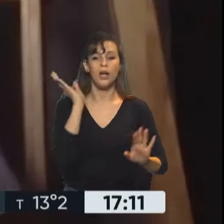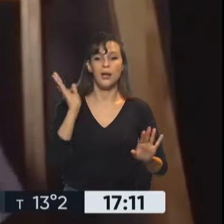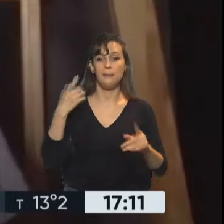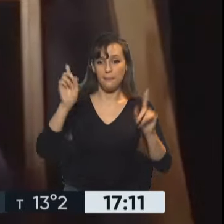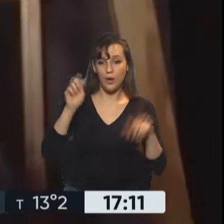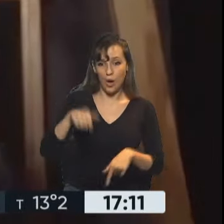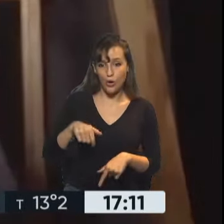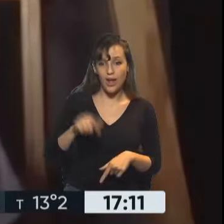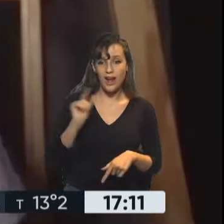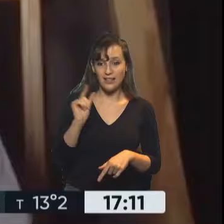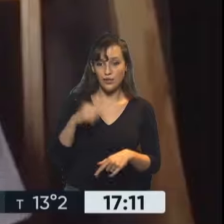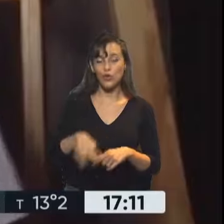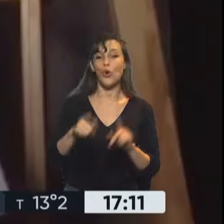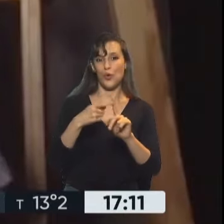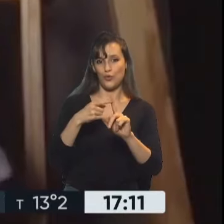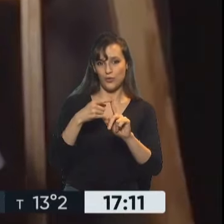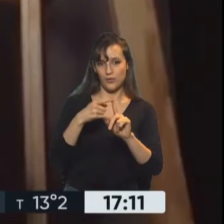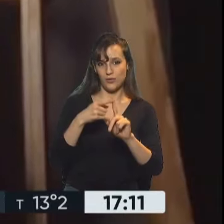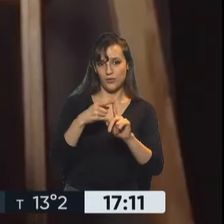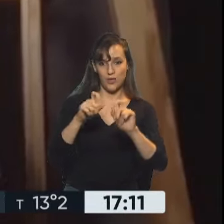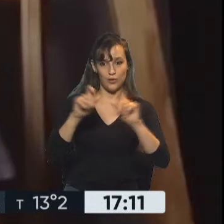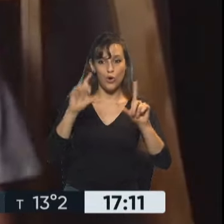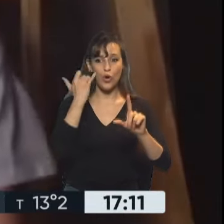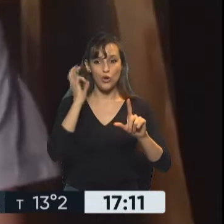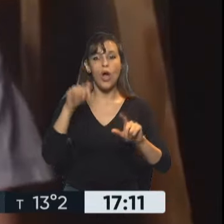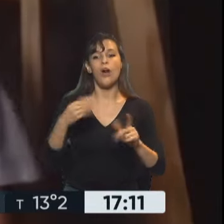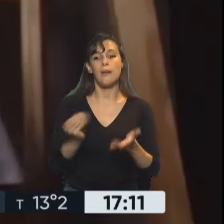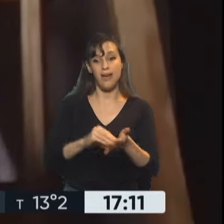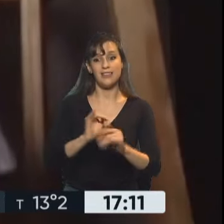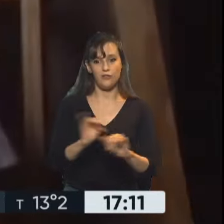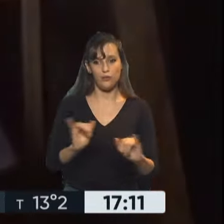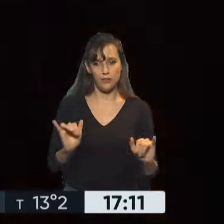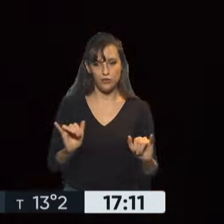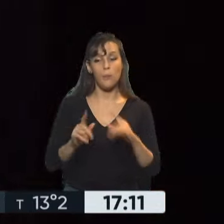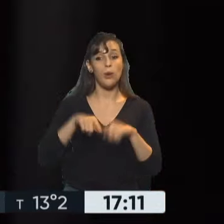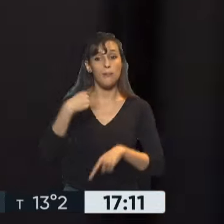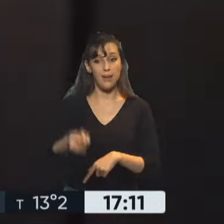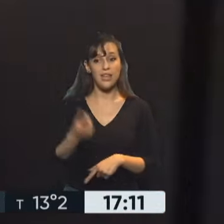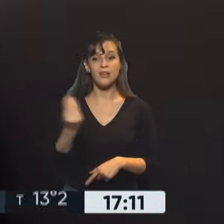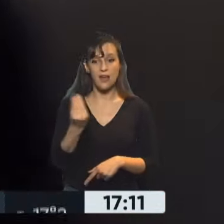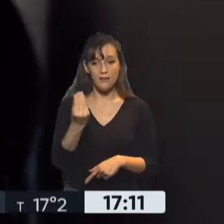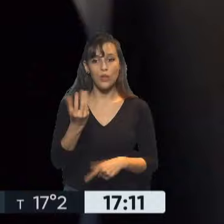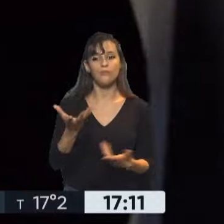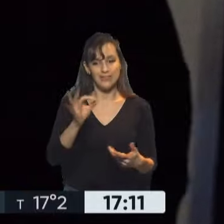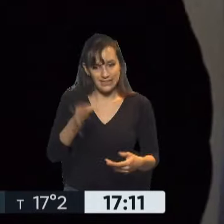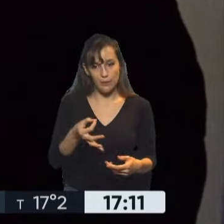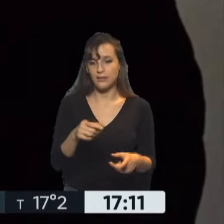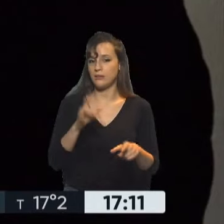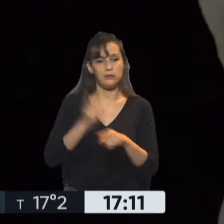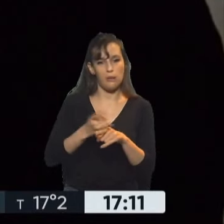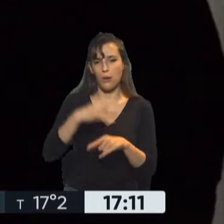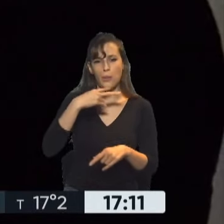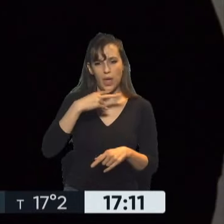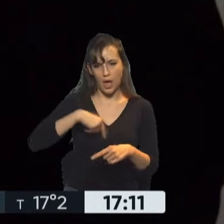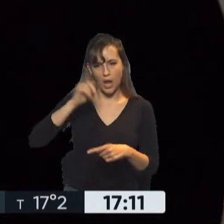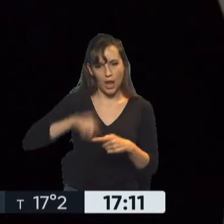en un ratito conectamos con él. Ahora sí, tenemos que dar otra información, porque mañana sábado, ya sabés, como lo decimos todos los viernes,